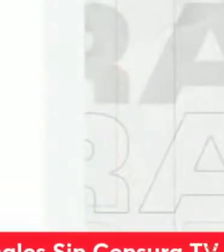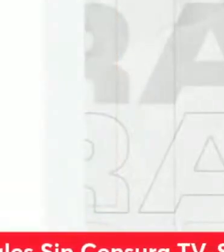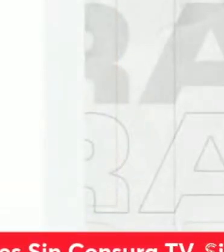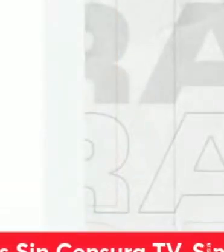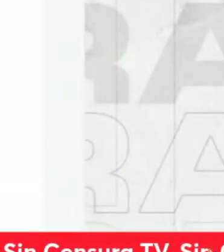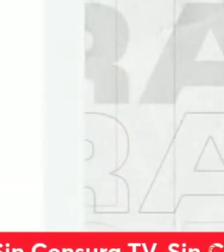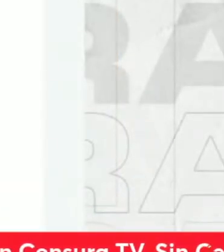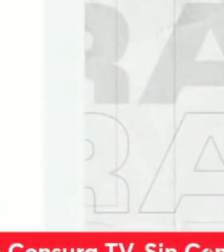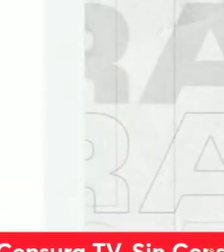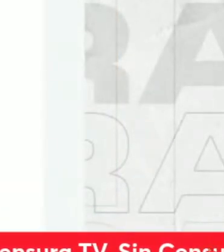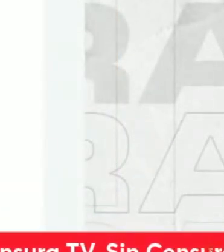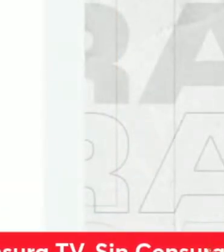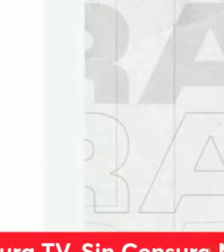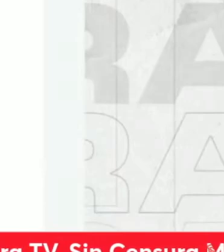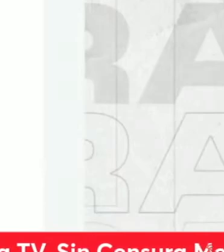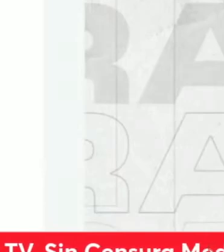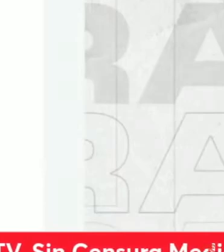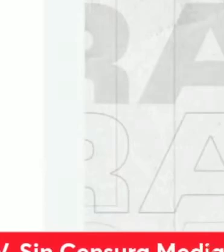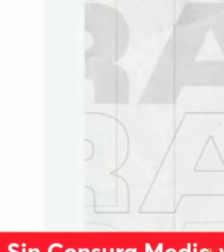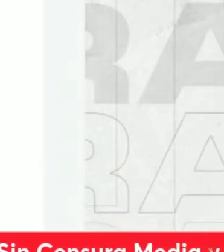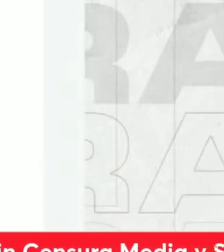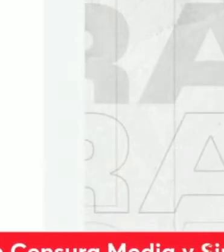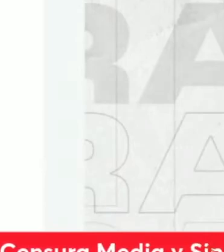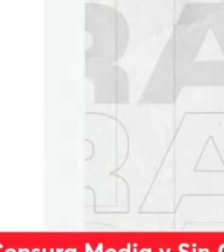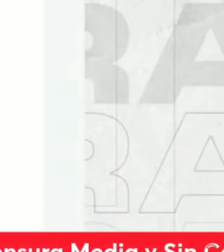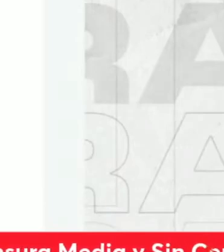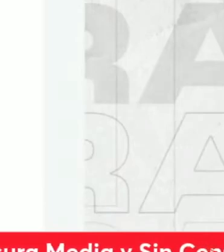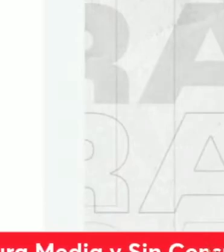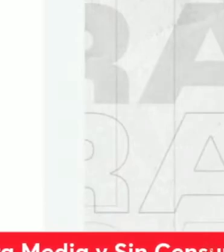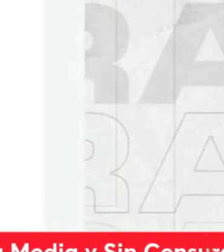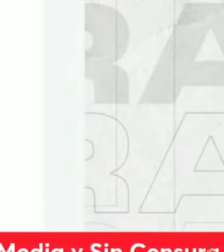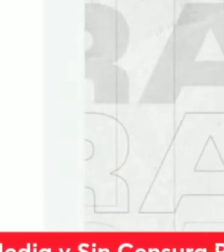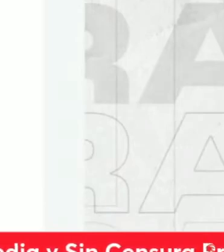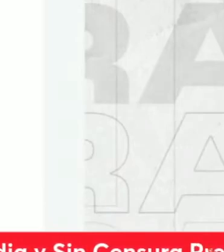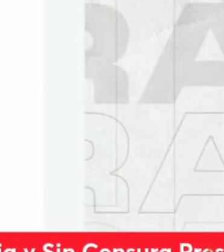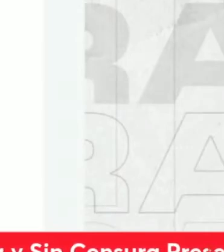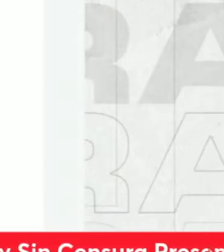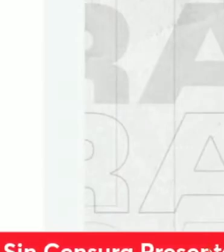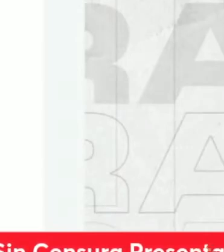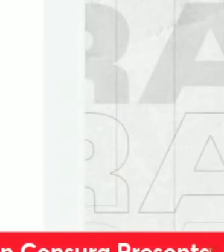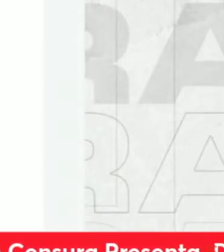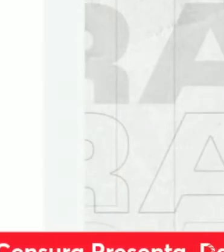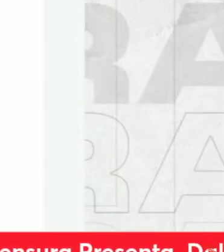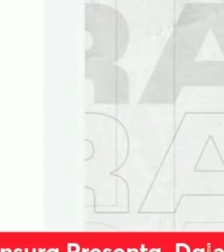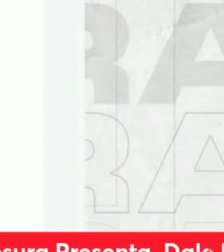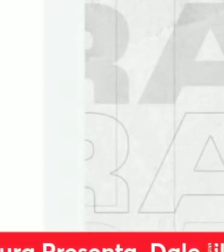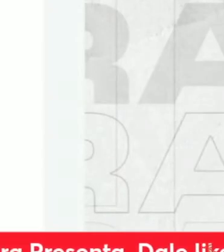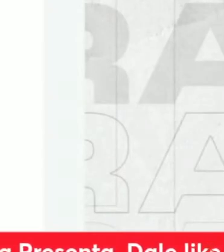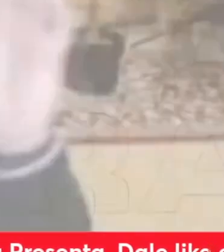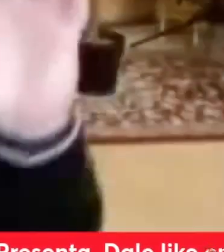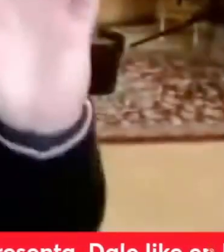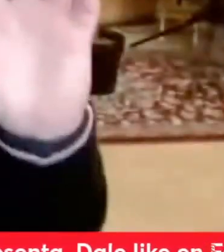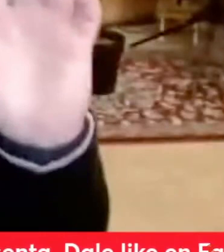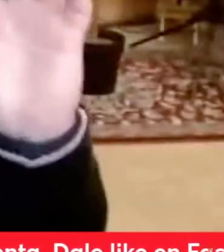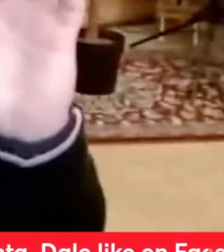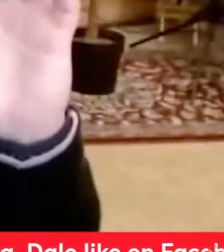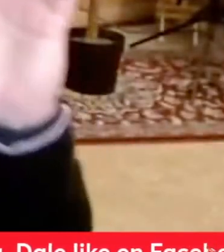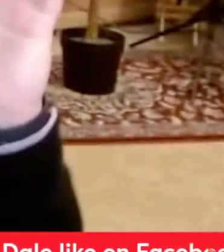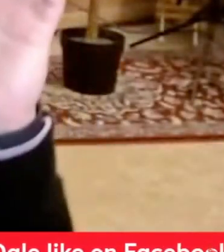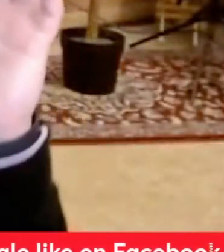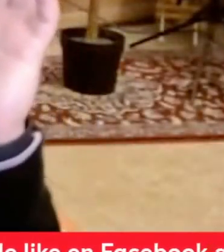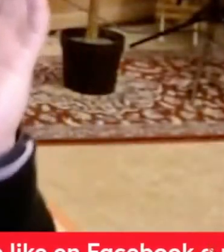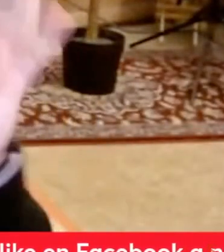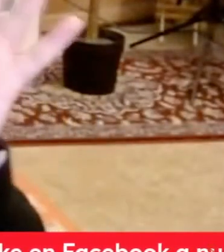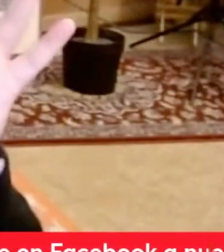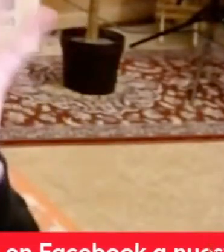golpetear. Vamos a seguir escuchando parte de este discurso, porque ya me lo pidió usted, ¿no? Me dice usted, oye, pues ya déjalo, deja un poquitito